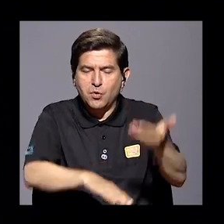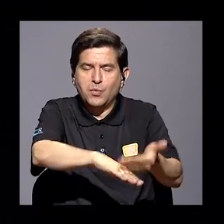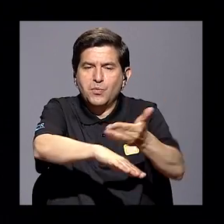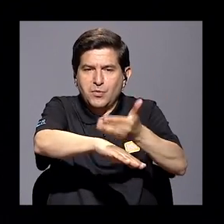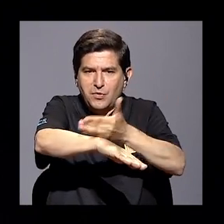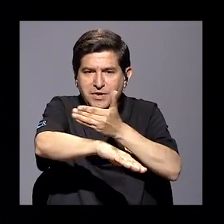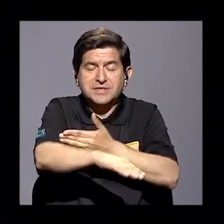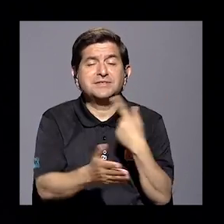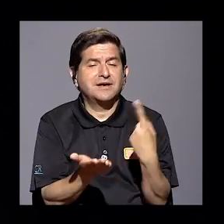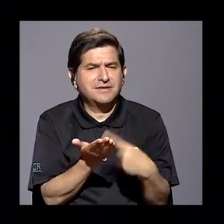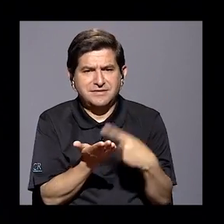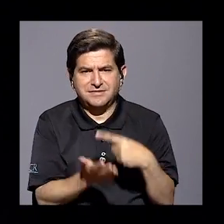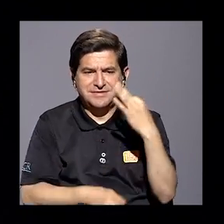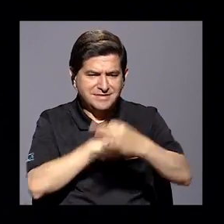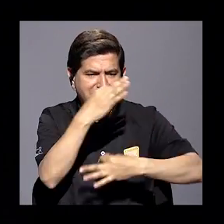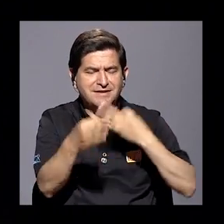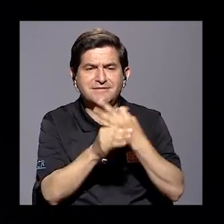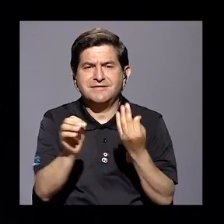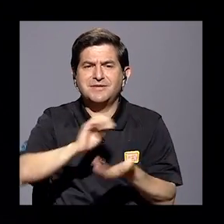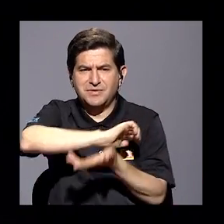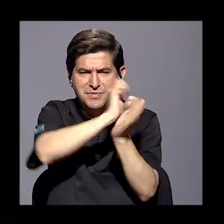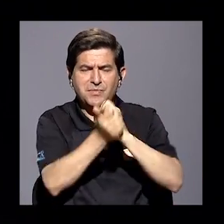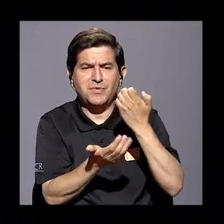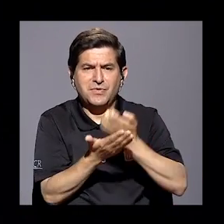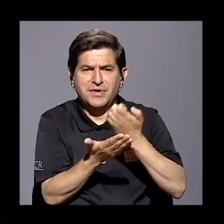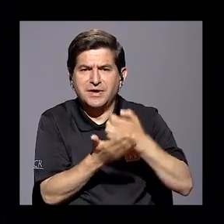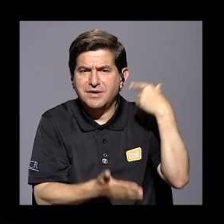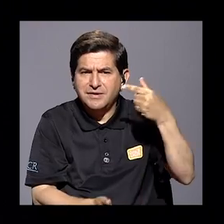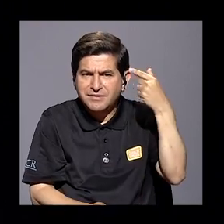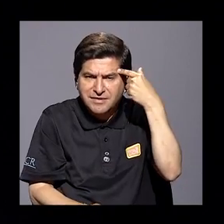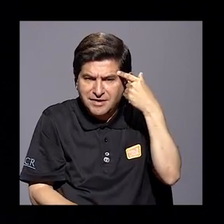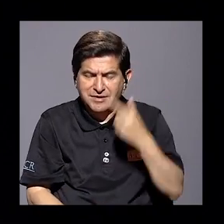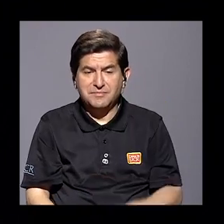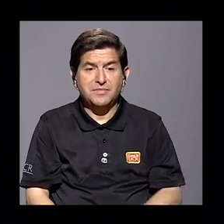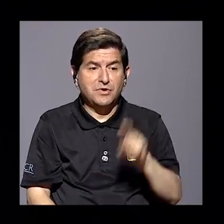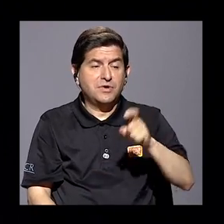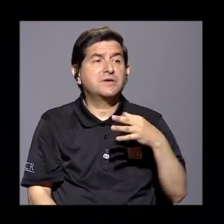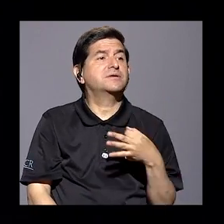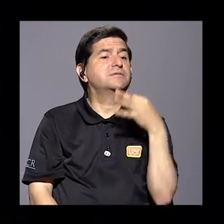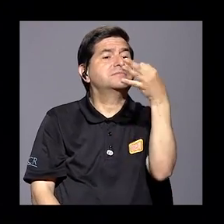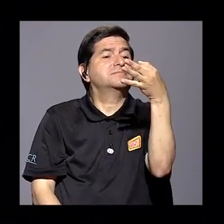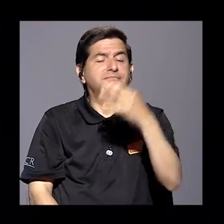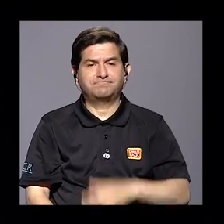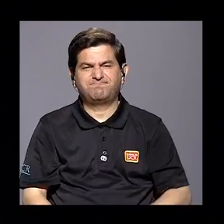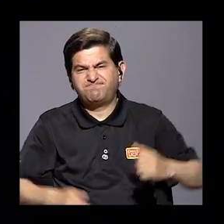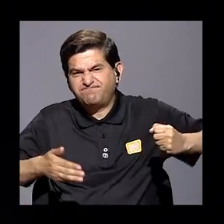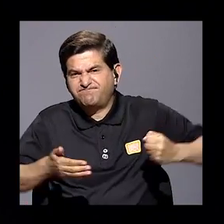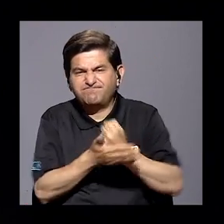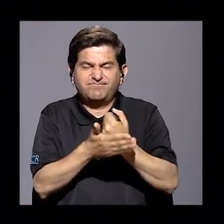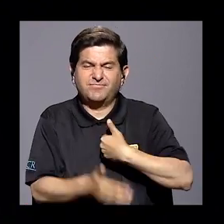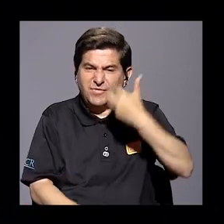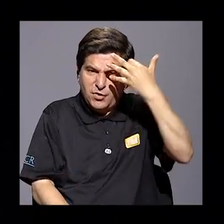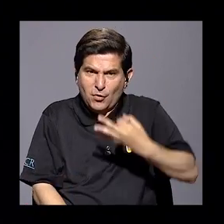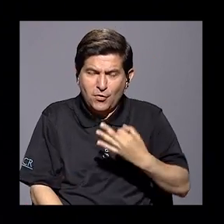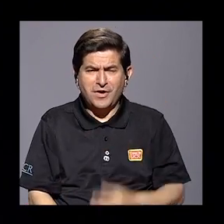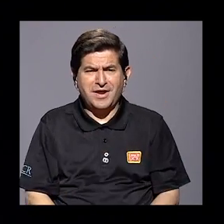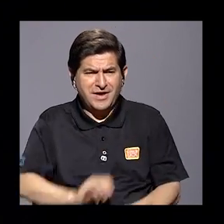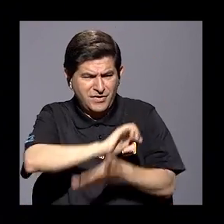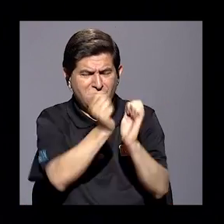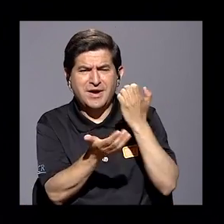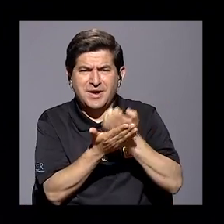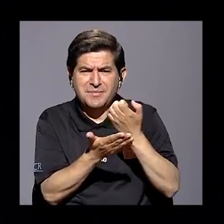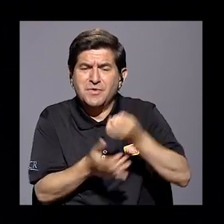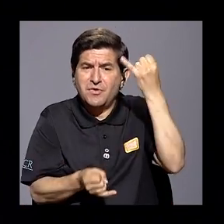progresiva y esa es la discusión qué tipo de reforma fiscal en la que necesitábamos acá y la que aún necesitamos lamentablemente me da la impresión